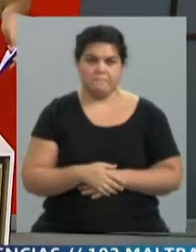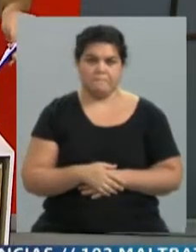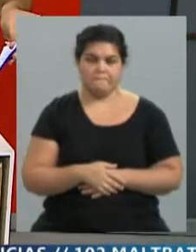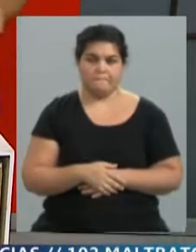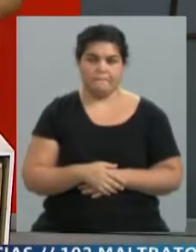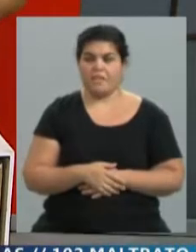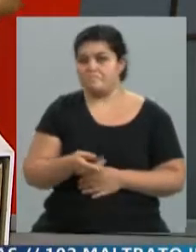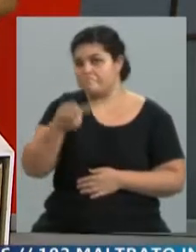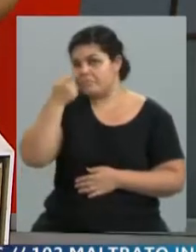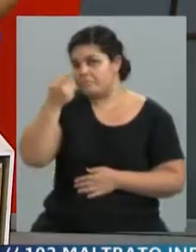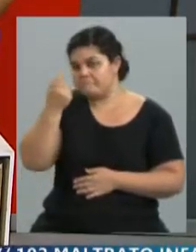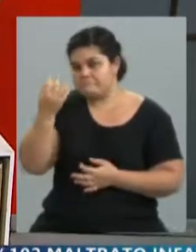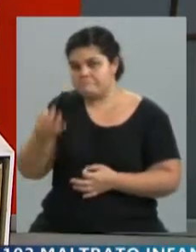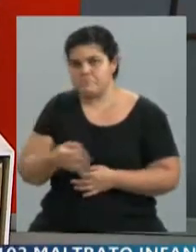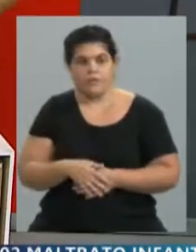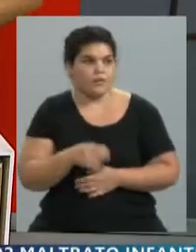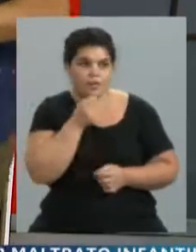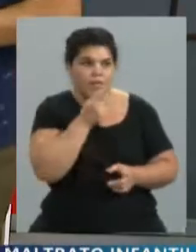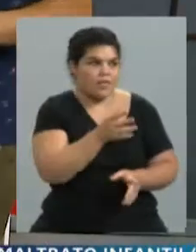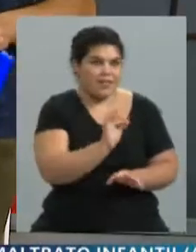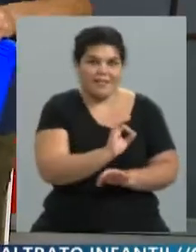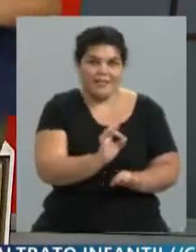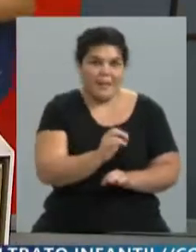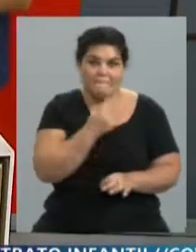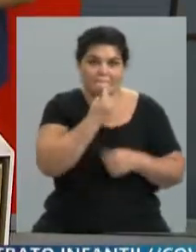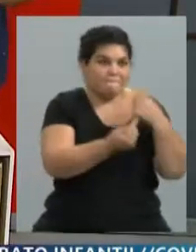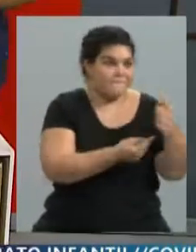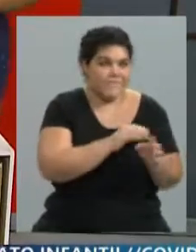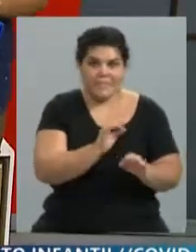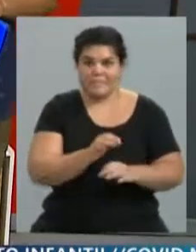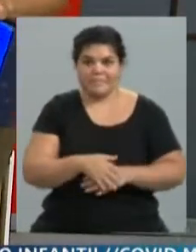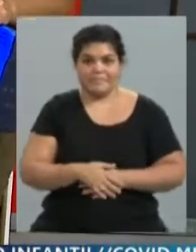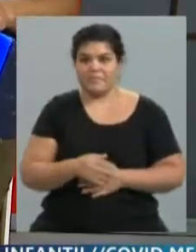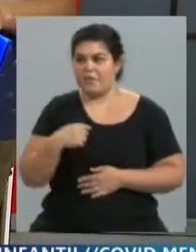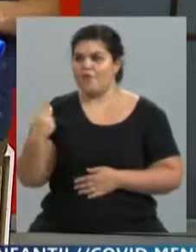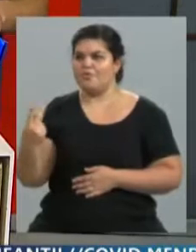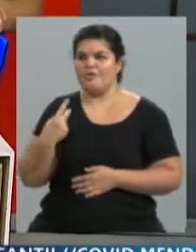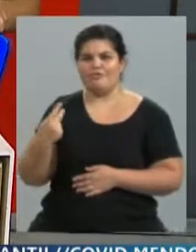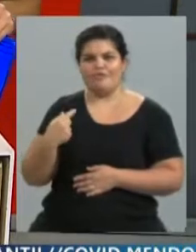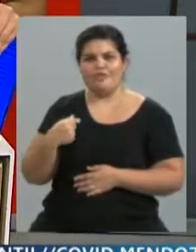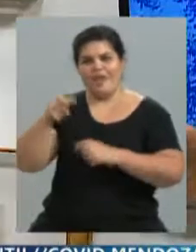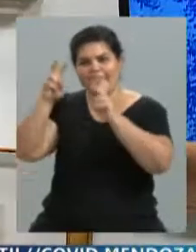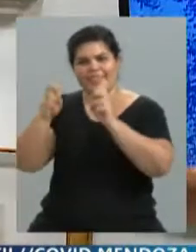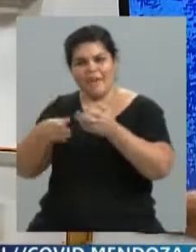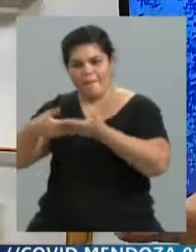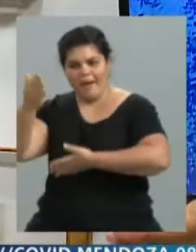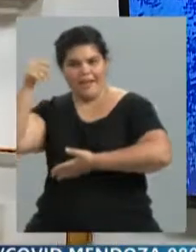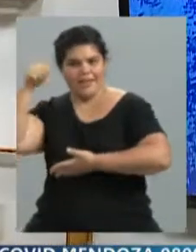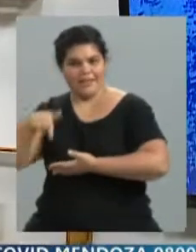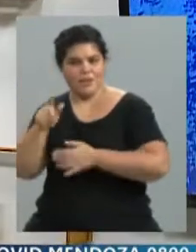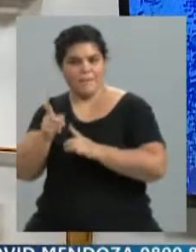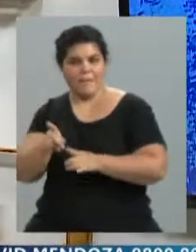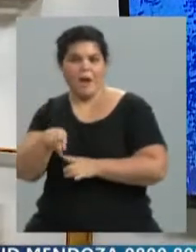Realmente muy interesante esta charla. Yo me quedé sin preguntas, con vos, Soledad, porque todo. Nosotros estábamos hablando de específicamente este estudio que habíamos visto sobre